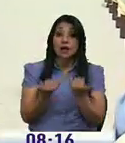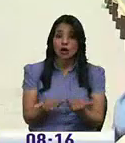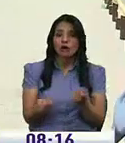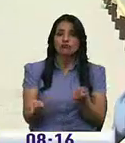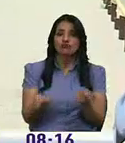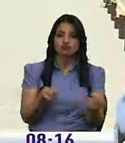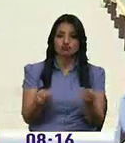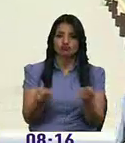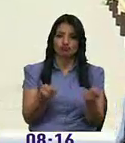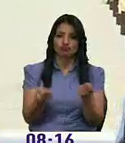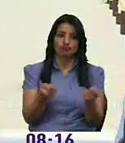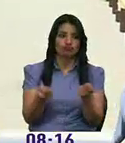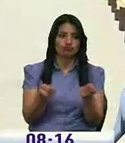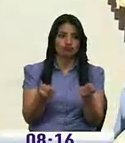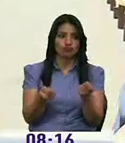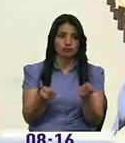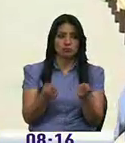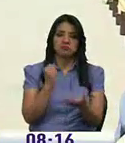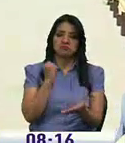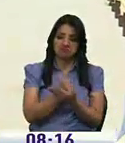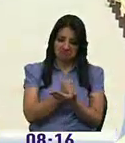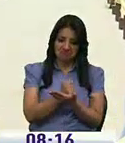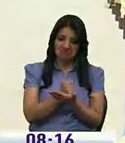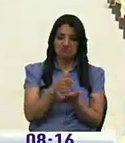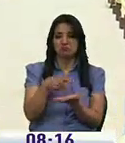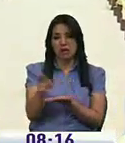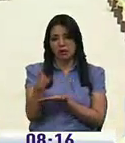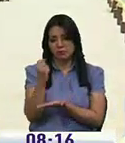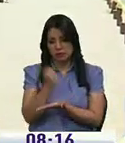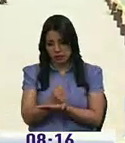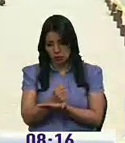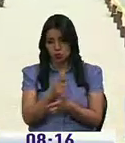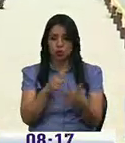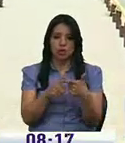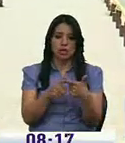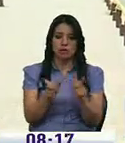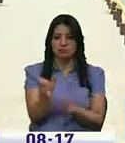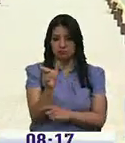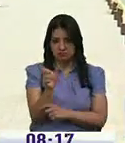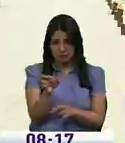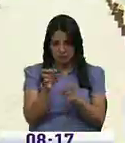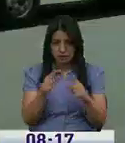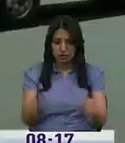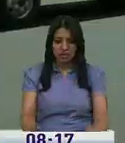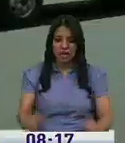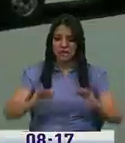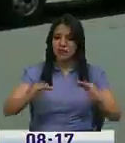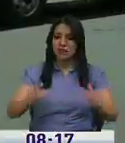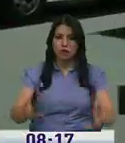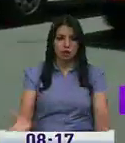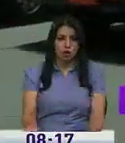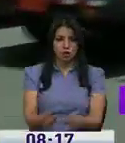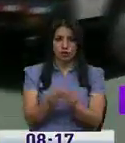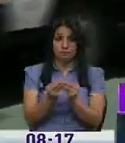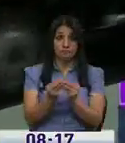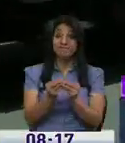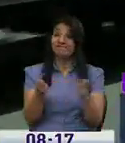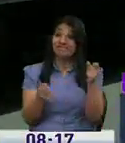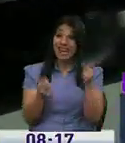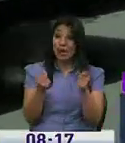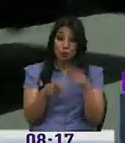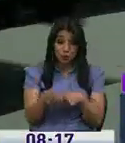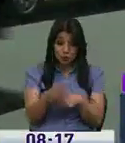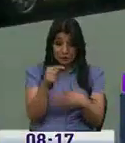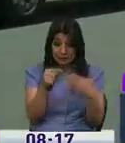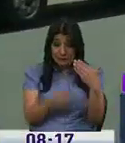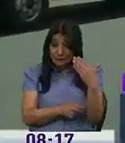operativo de matrículas, de pago de matrículas, de licencias, llantas lisas. En consecuencia, los automotores que carecían de